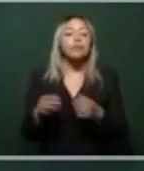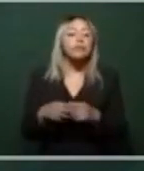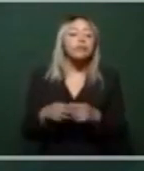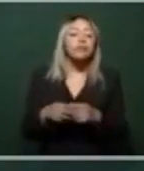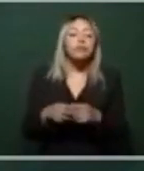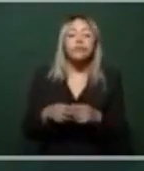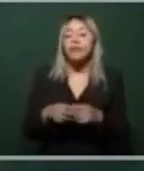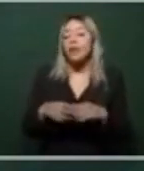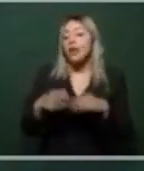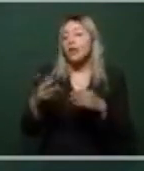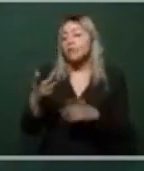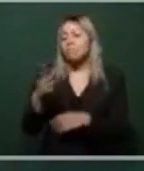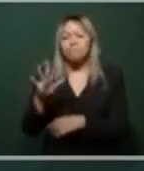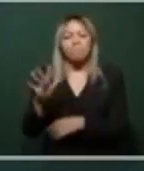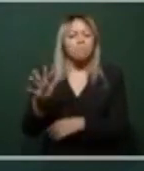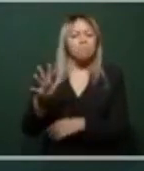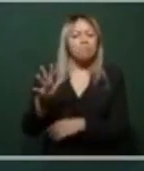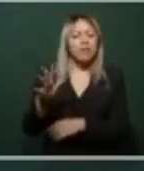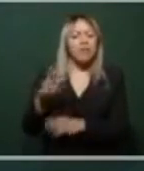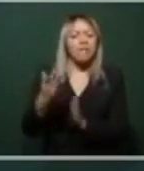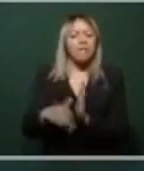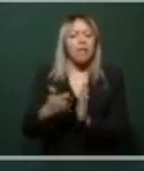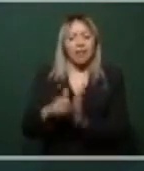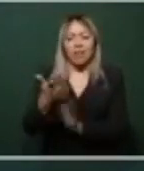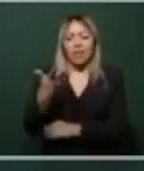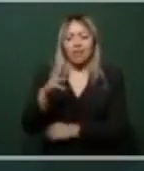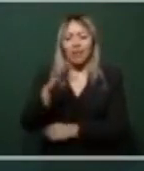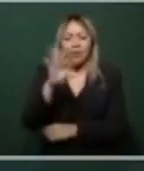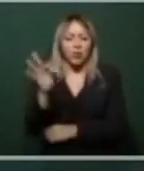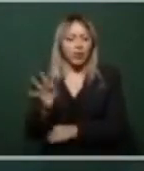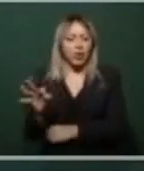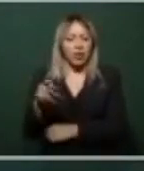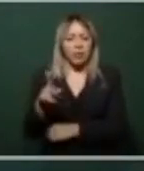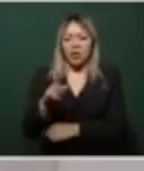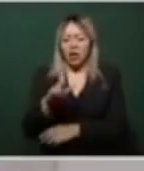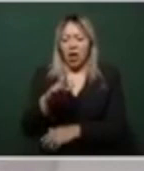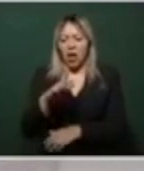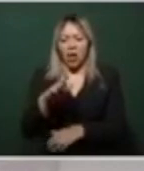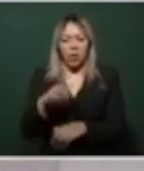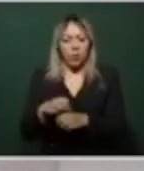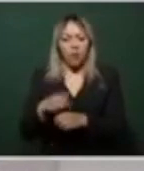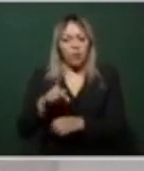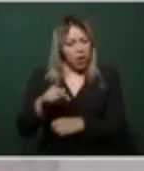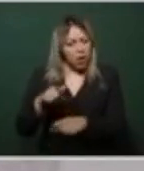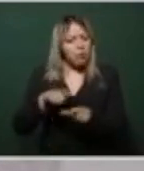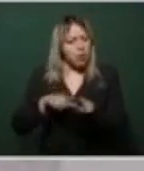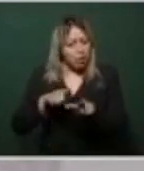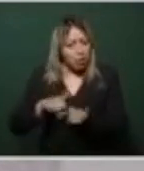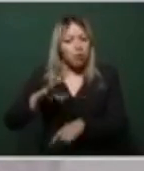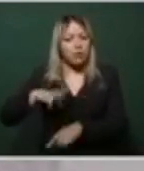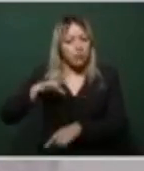nos falta como el 10% y ya estamos trabajando, porque